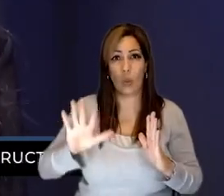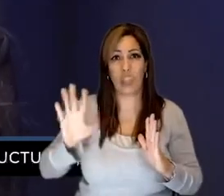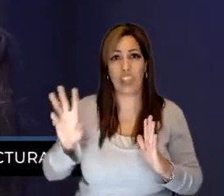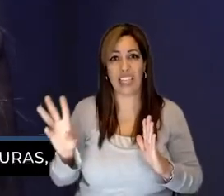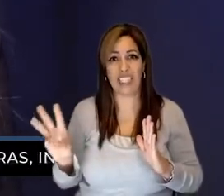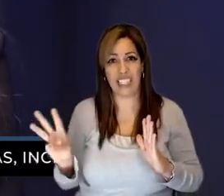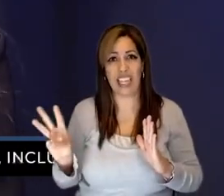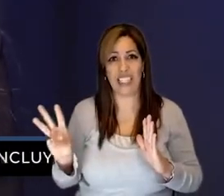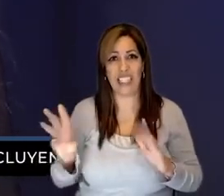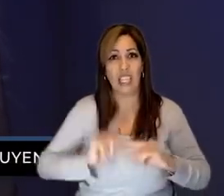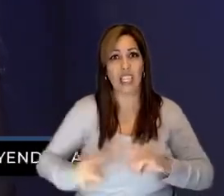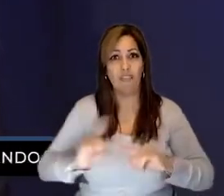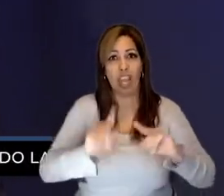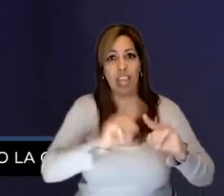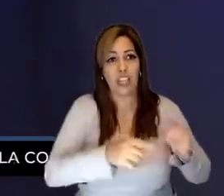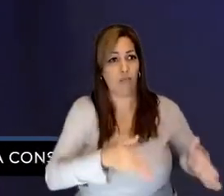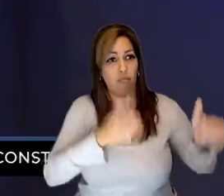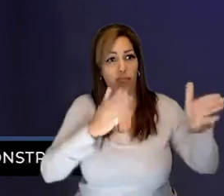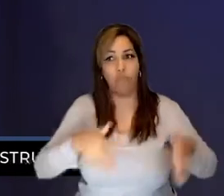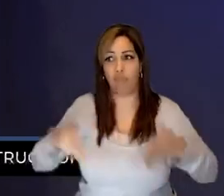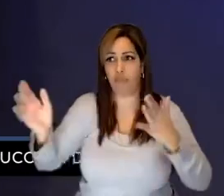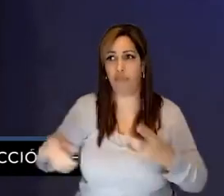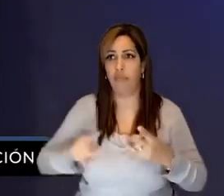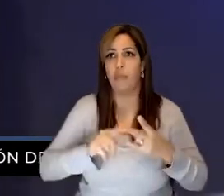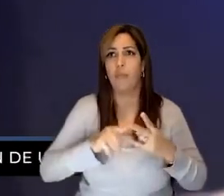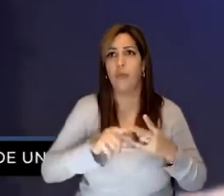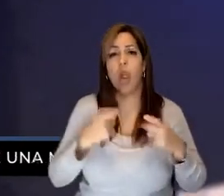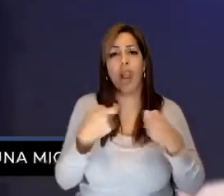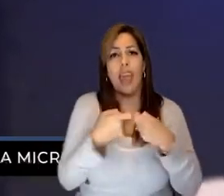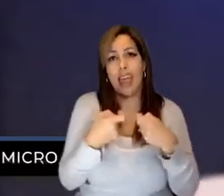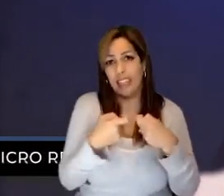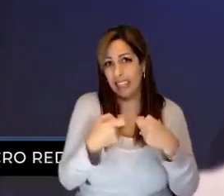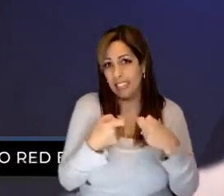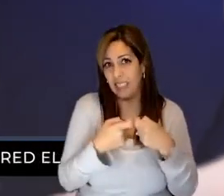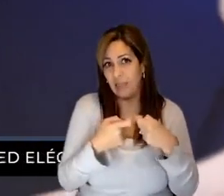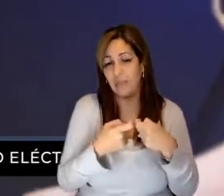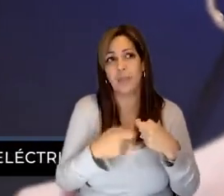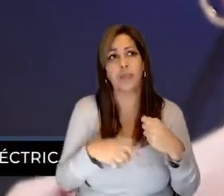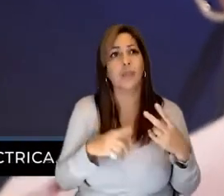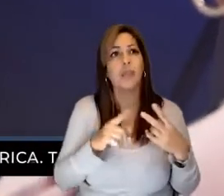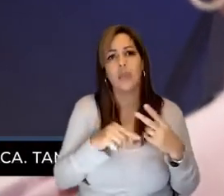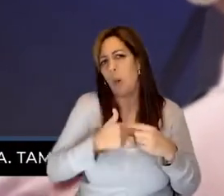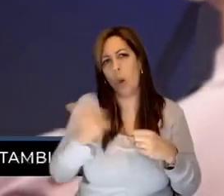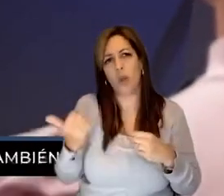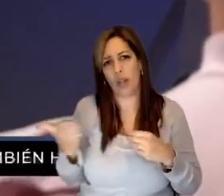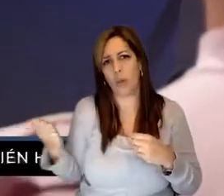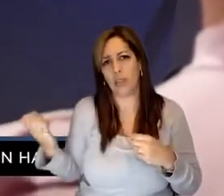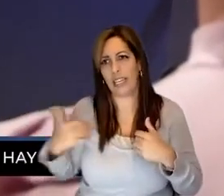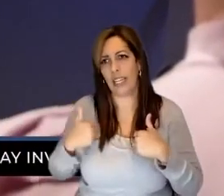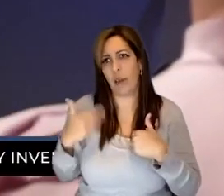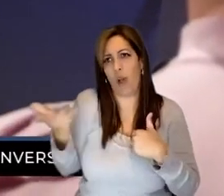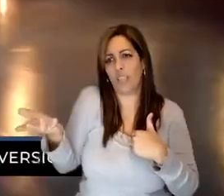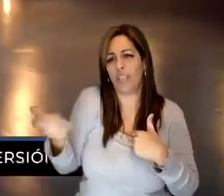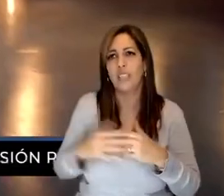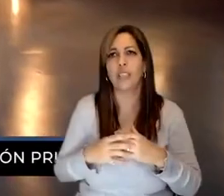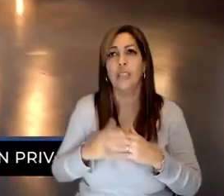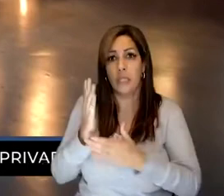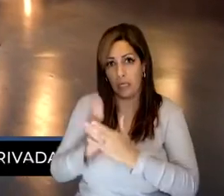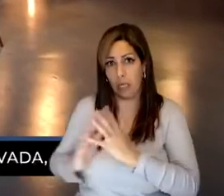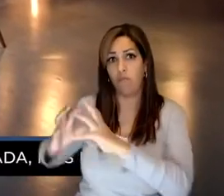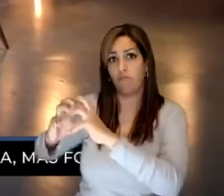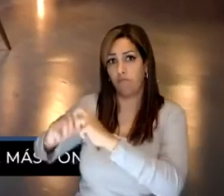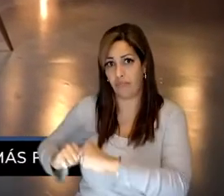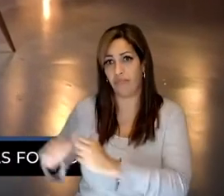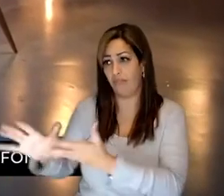56 estructuras. En estas pues está la microred eléctrica. Y varias estructuras que tenemos en Roosevelt Roads. Vamos a